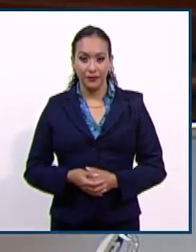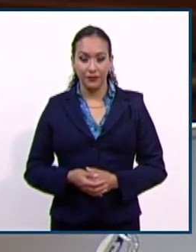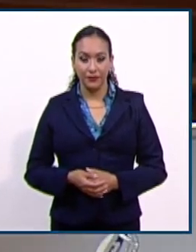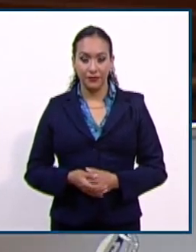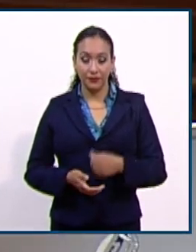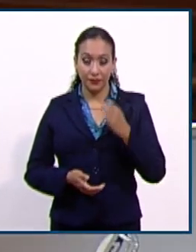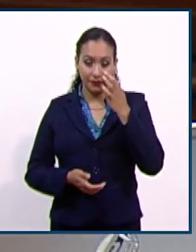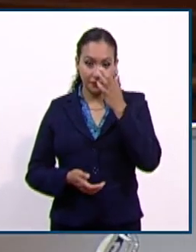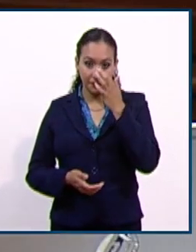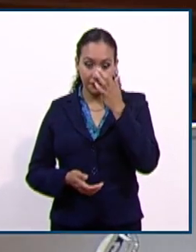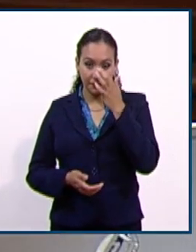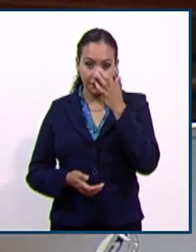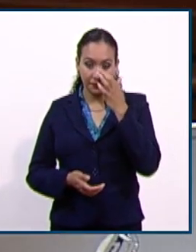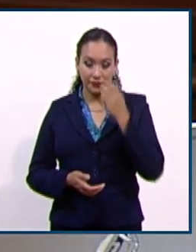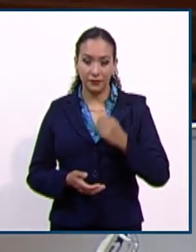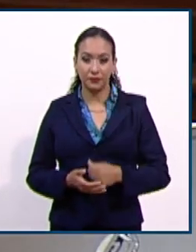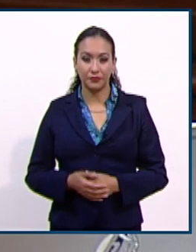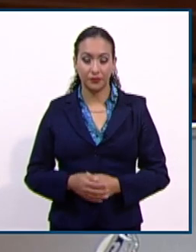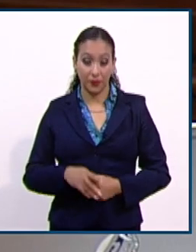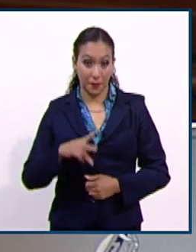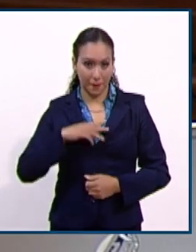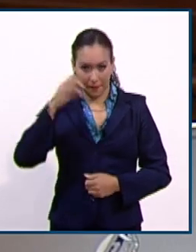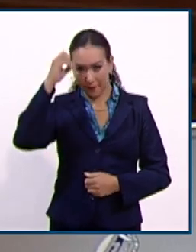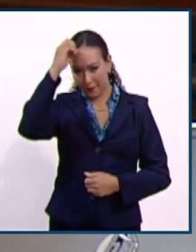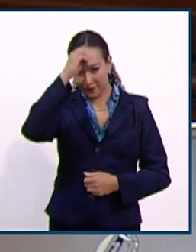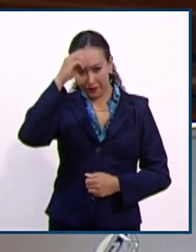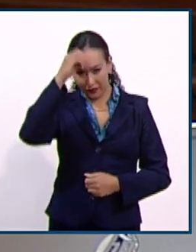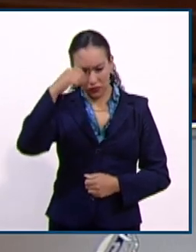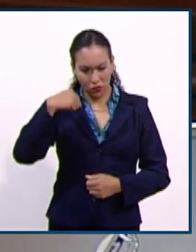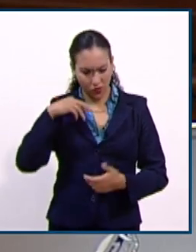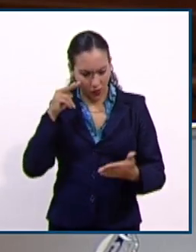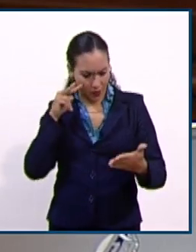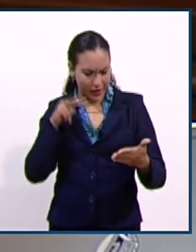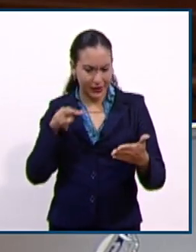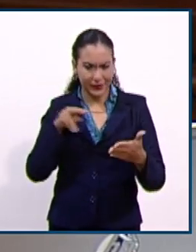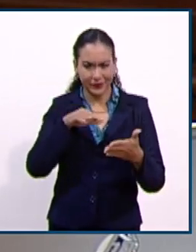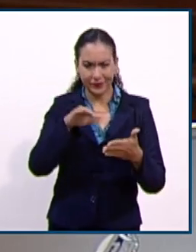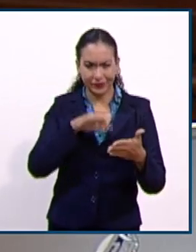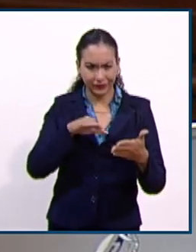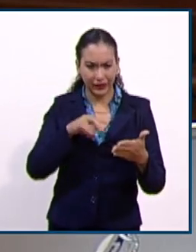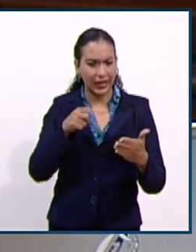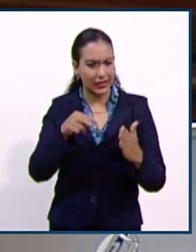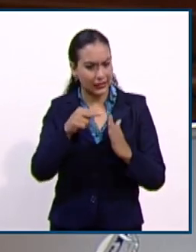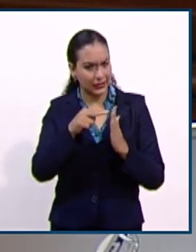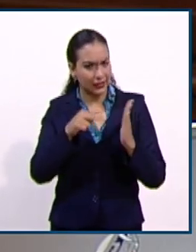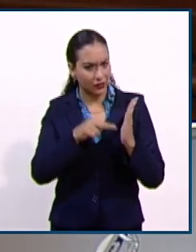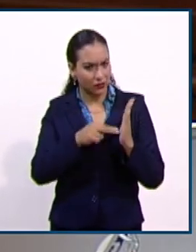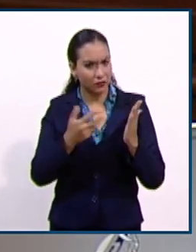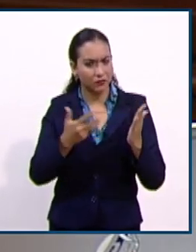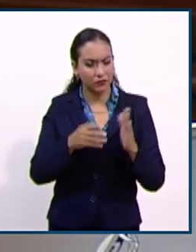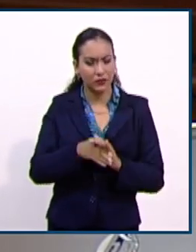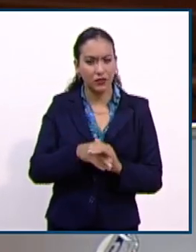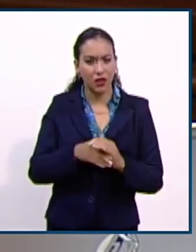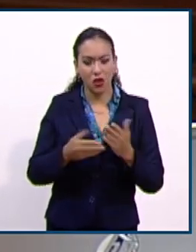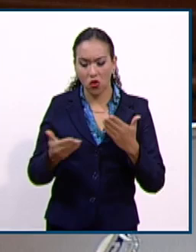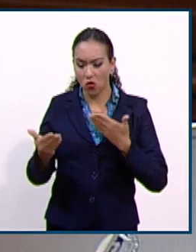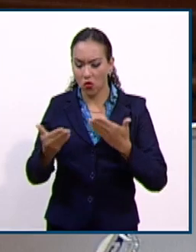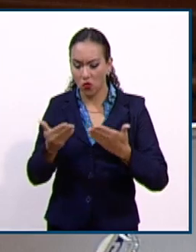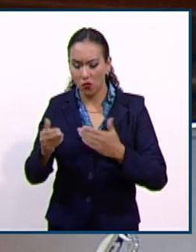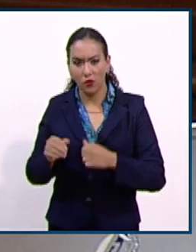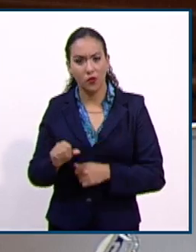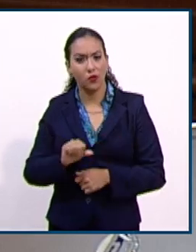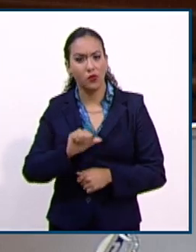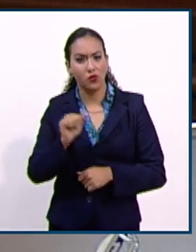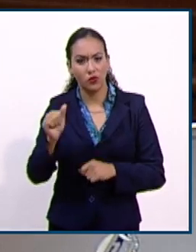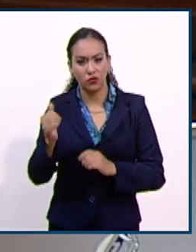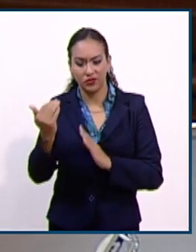Desde mi perspectiva, considero que la metodología adecuada para analizar la norma no debería de ser una comparativa con los